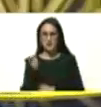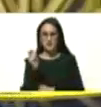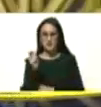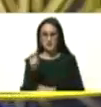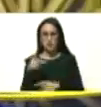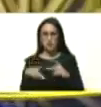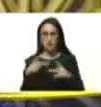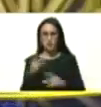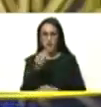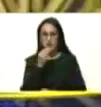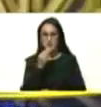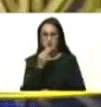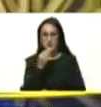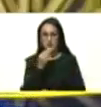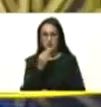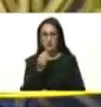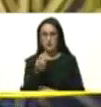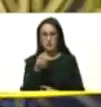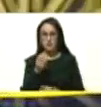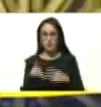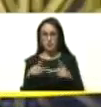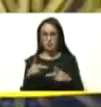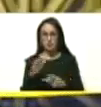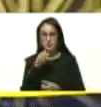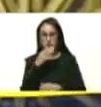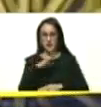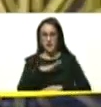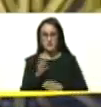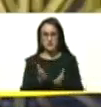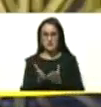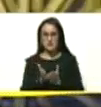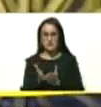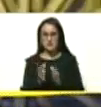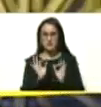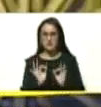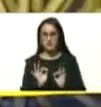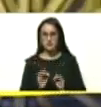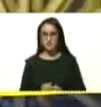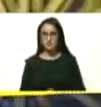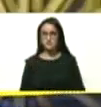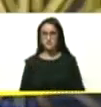de alimentos, la producción de bienes y servicios,